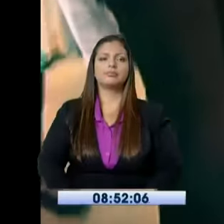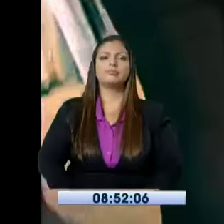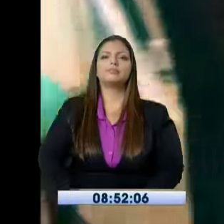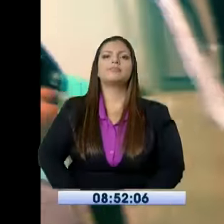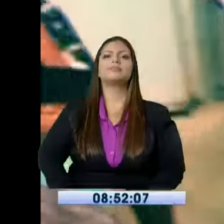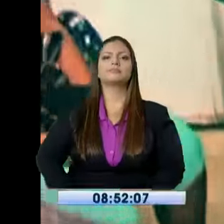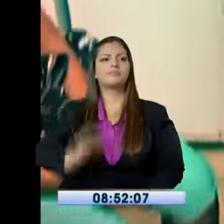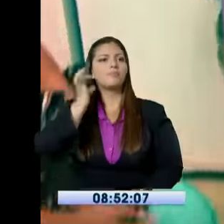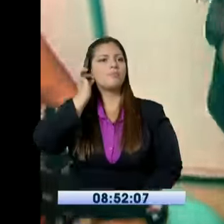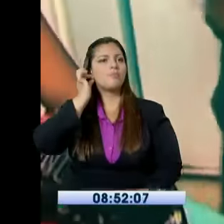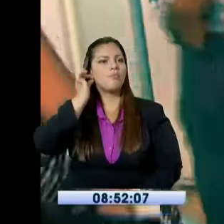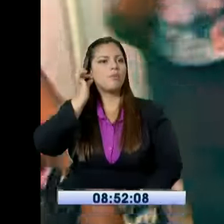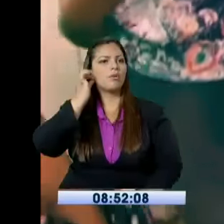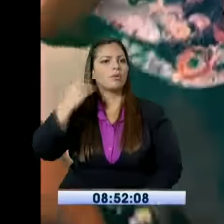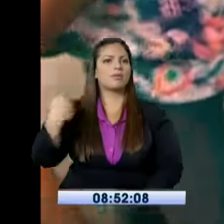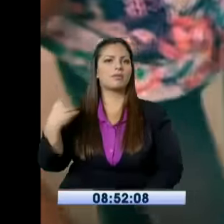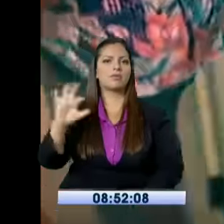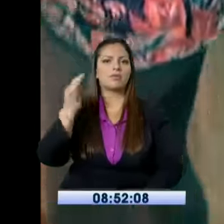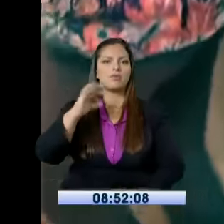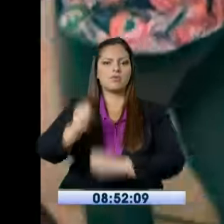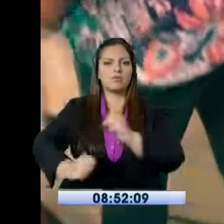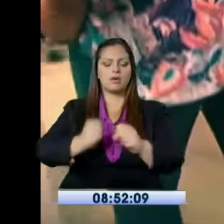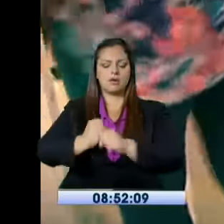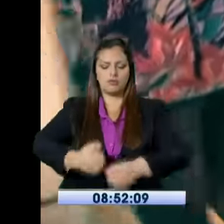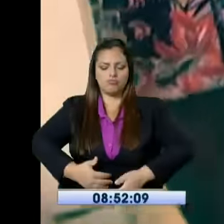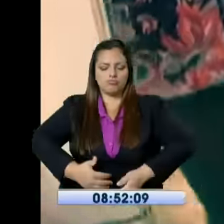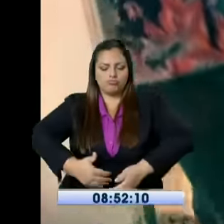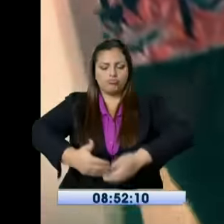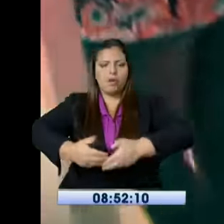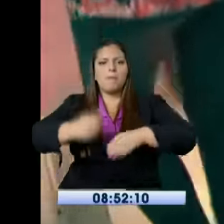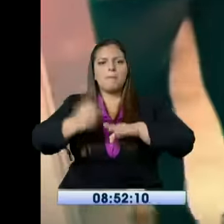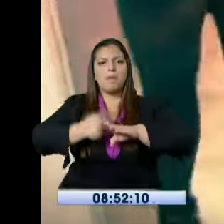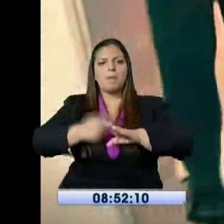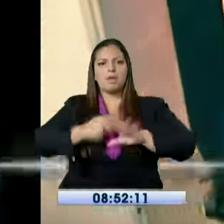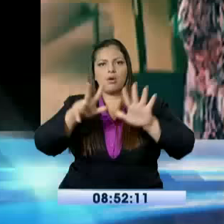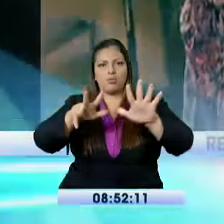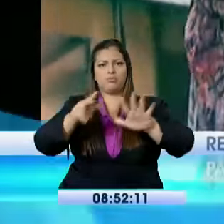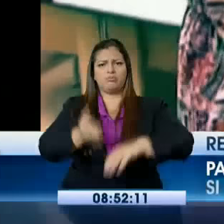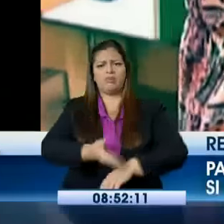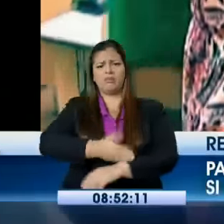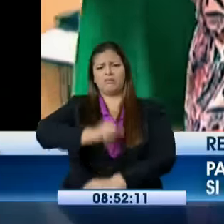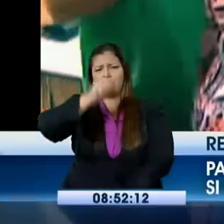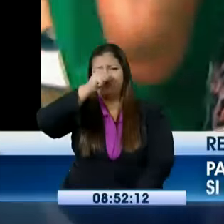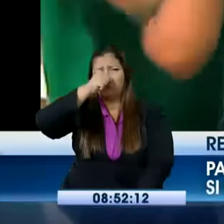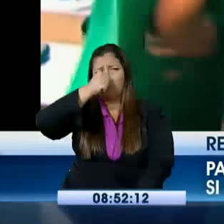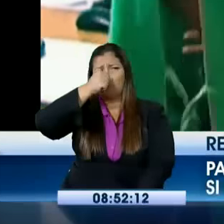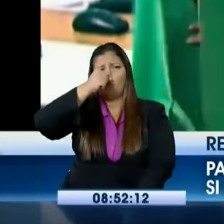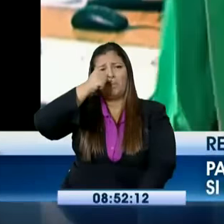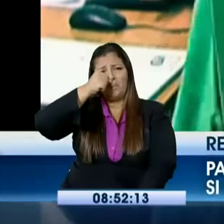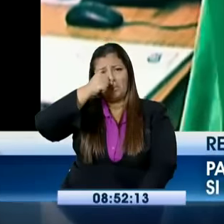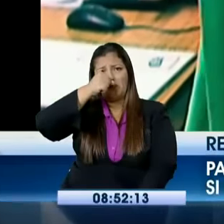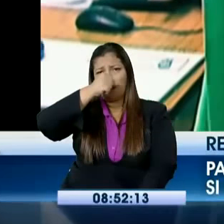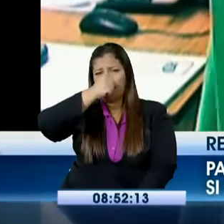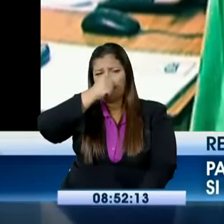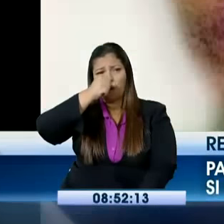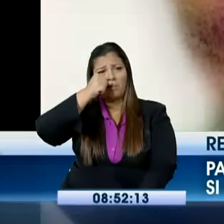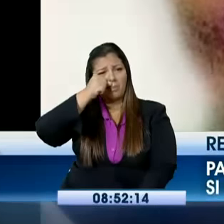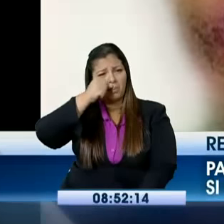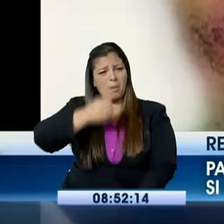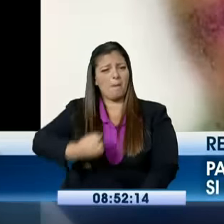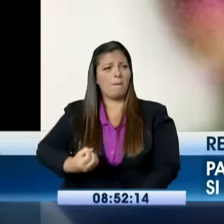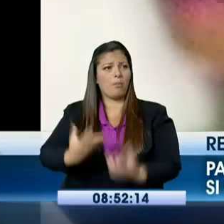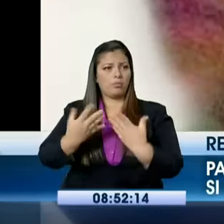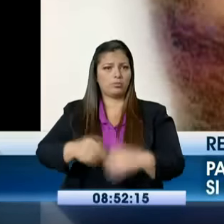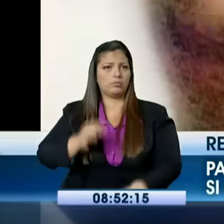Tiene 19 años, 8 meses de embarazo y consumió sustancias estupefacientes desde los 15.